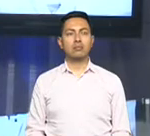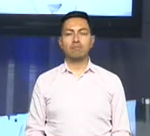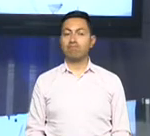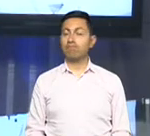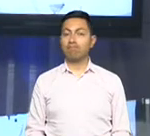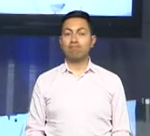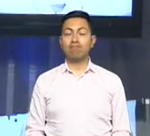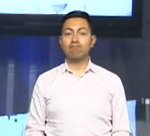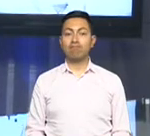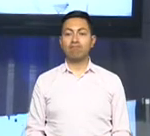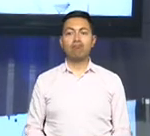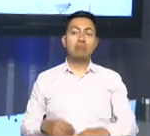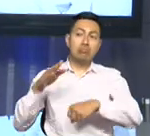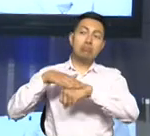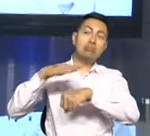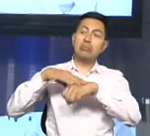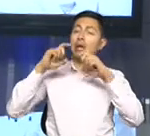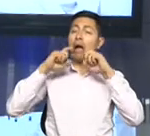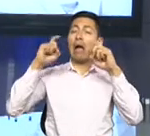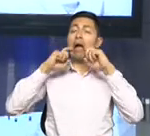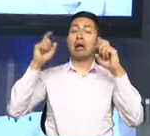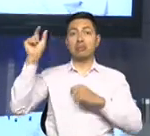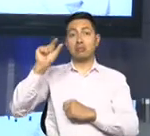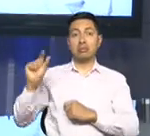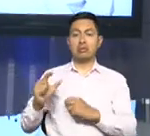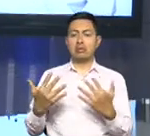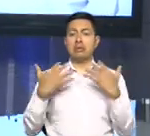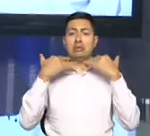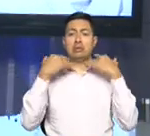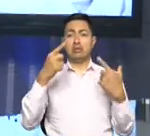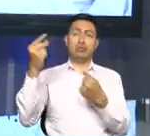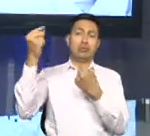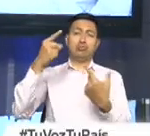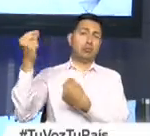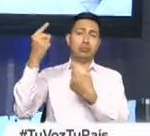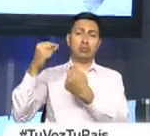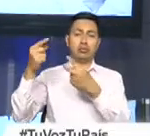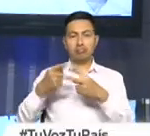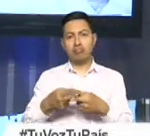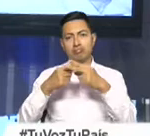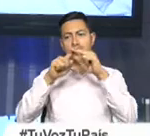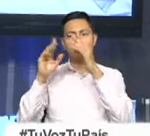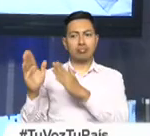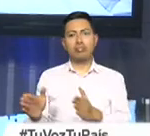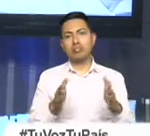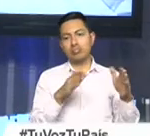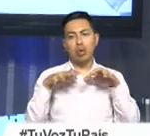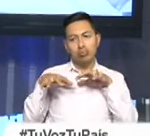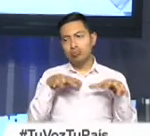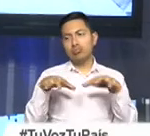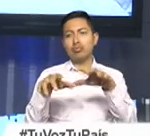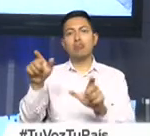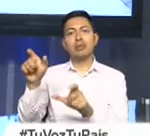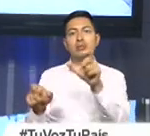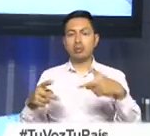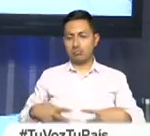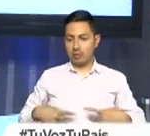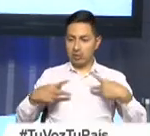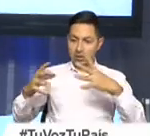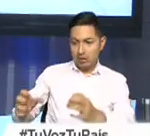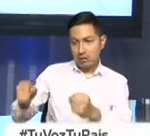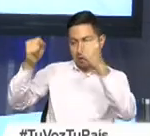Tras la llamada de auxilio de Italia en la crisis migratoria, se activaron los protocolos de actuación para salvar vidas en el